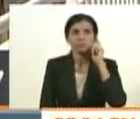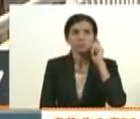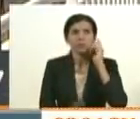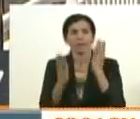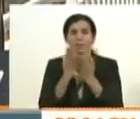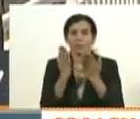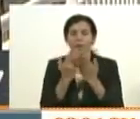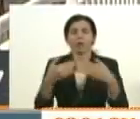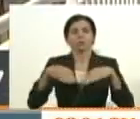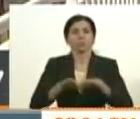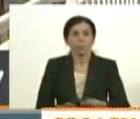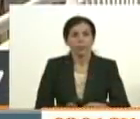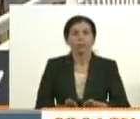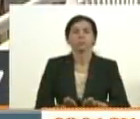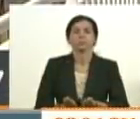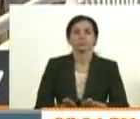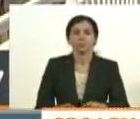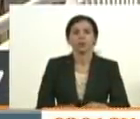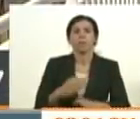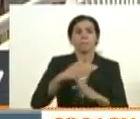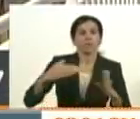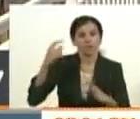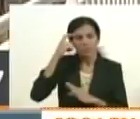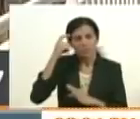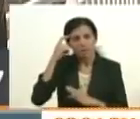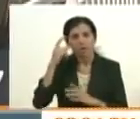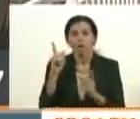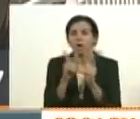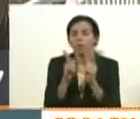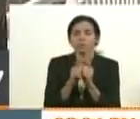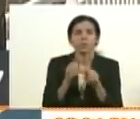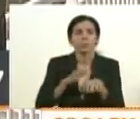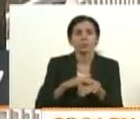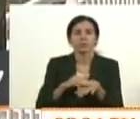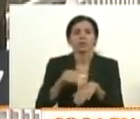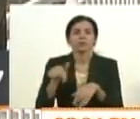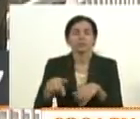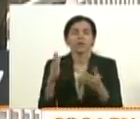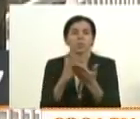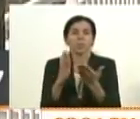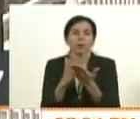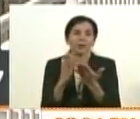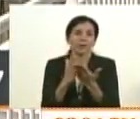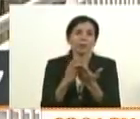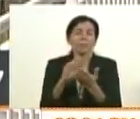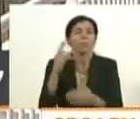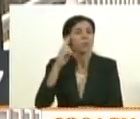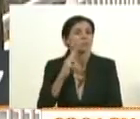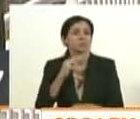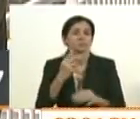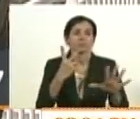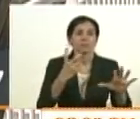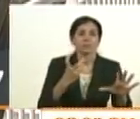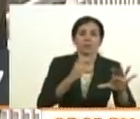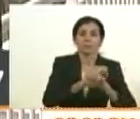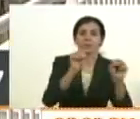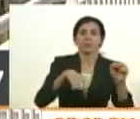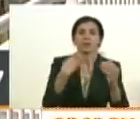escolares que tienen que ser el mediodía, que tienen que ser recortadas, porque esto es un colegio bolivariano donde tenemos actividades de 7 de la mañana a 4 de la